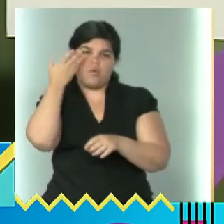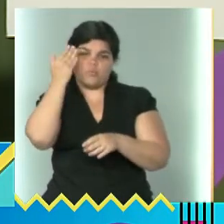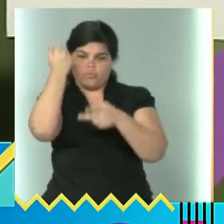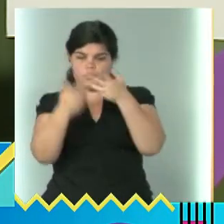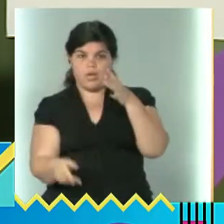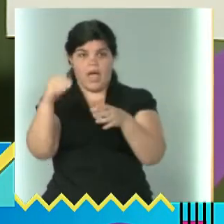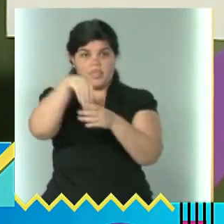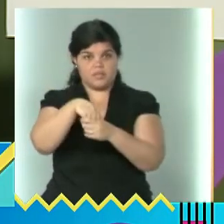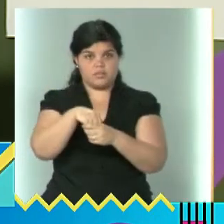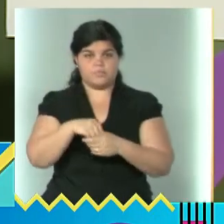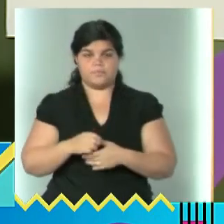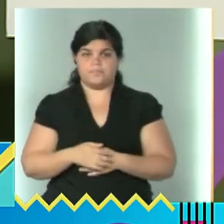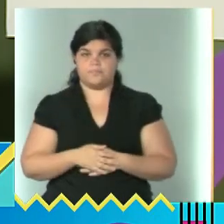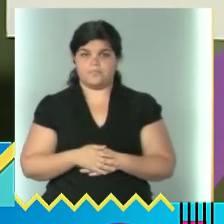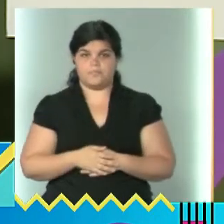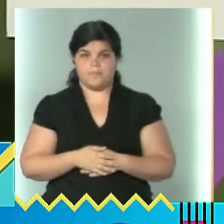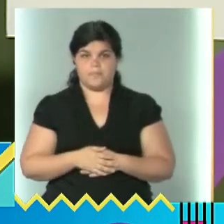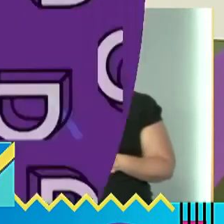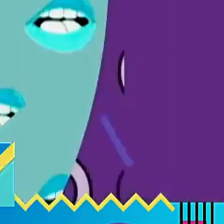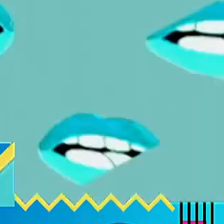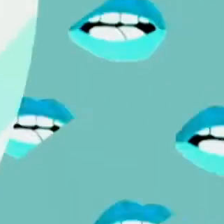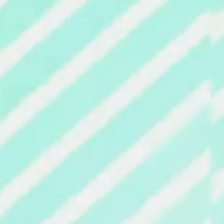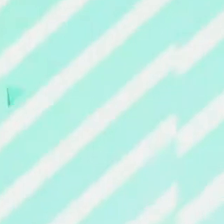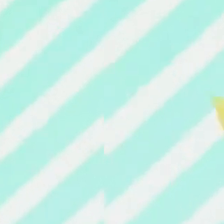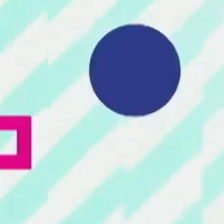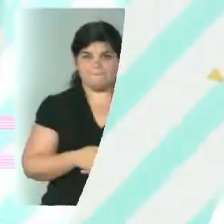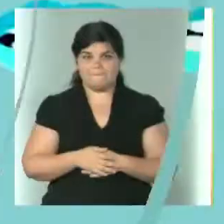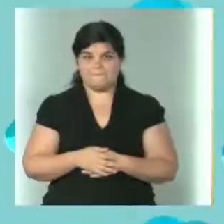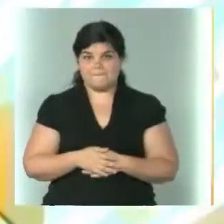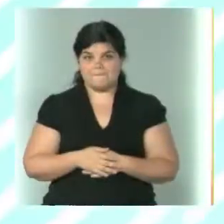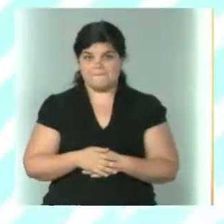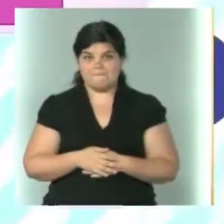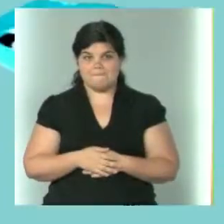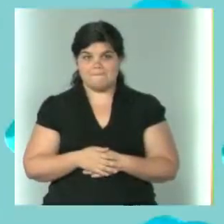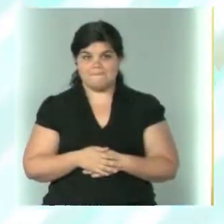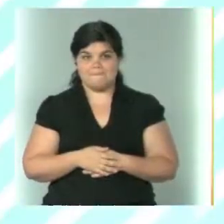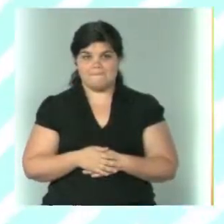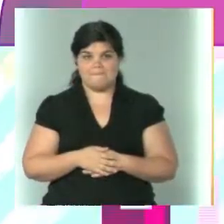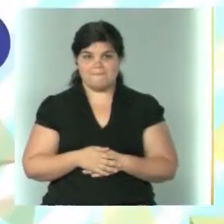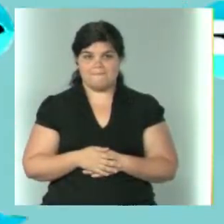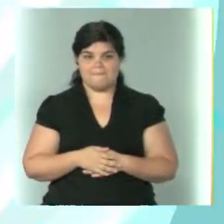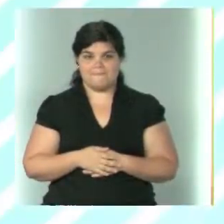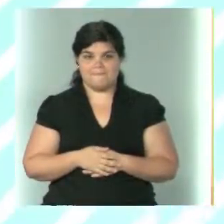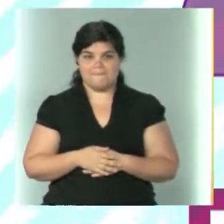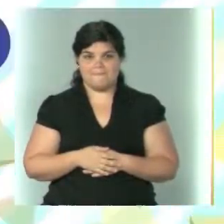mucha incidencia en todos los ámbitos. Ya venimos.